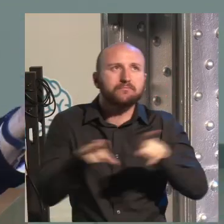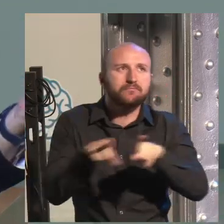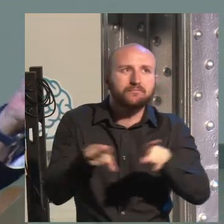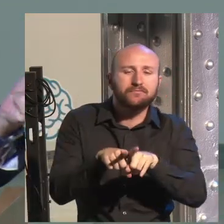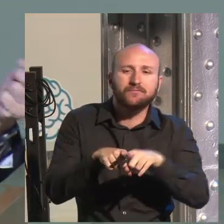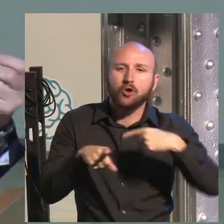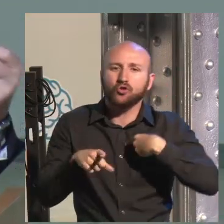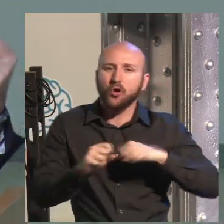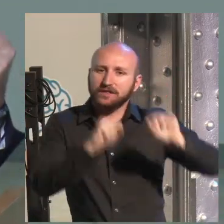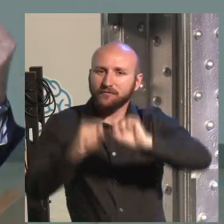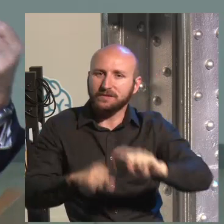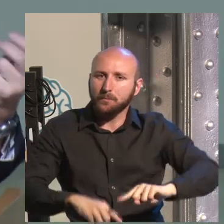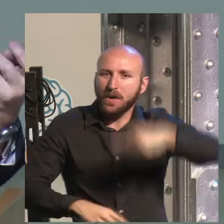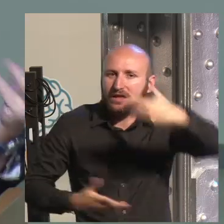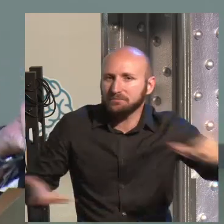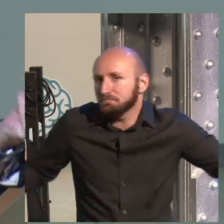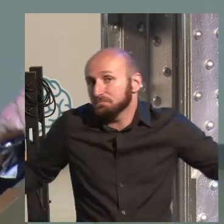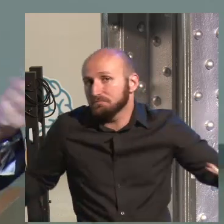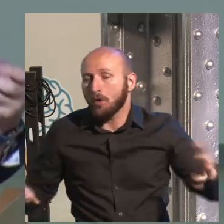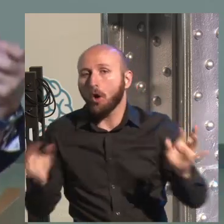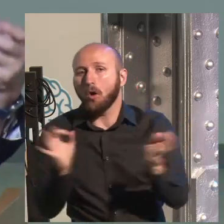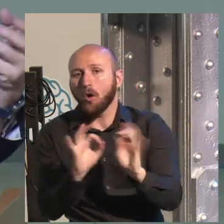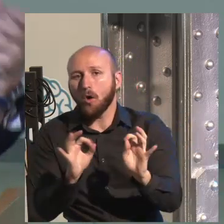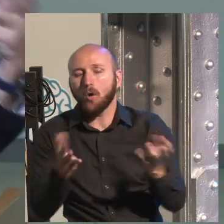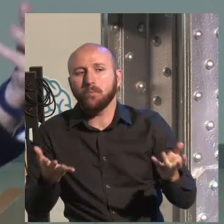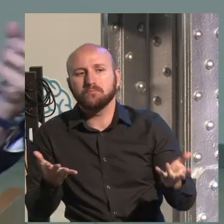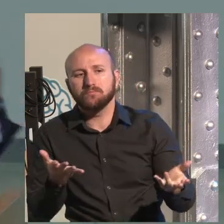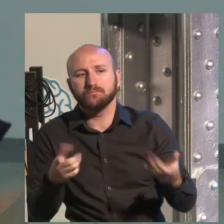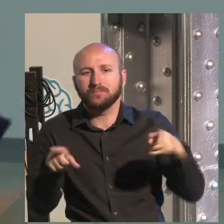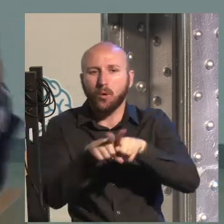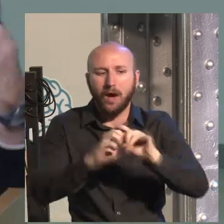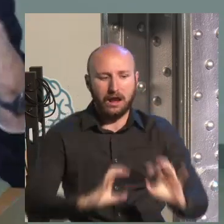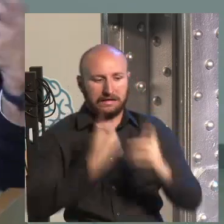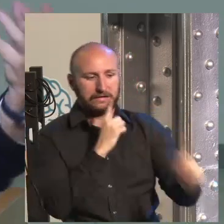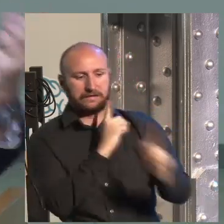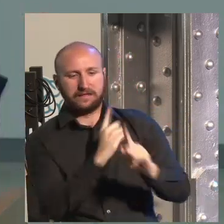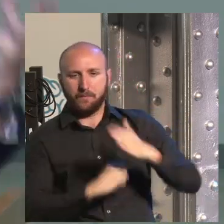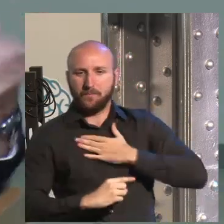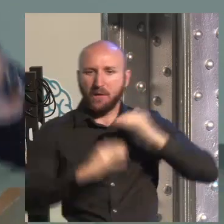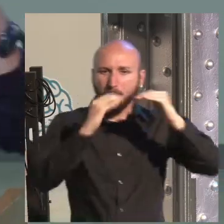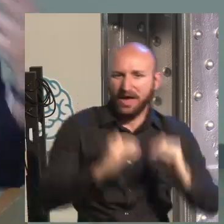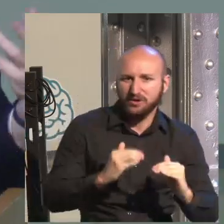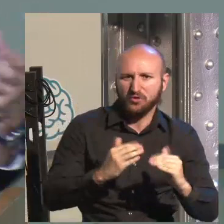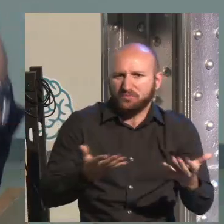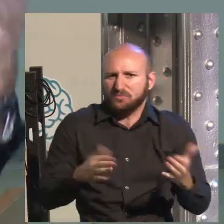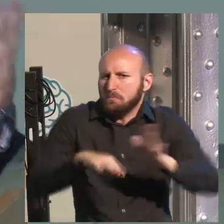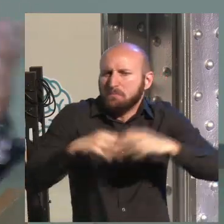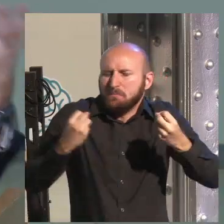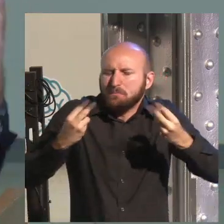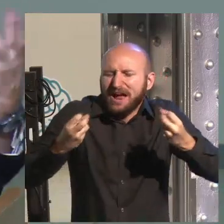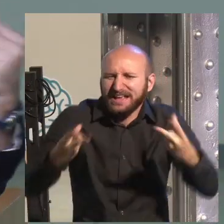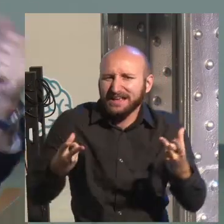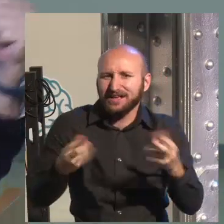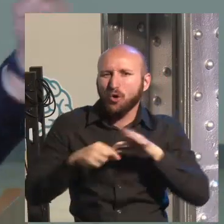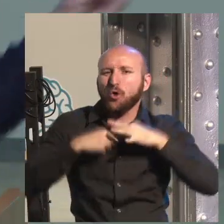está más defendido, o se reciben menos agresiones. Es decir, ese collar sirve para matar, ¿para qué